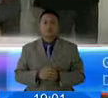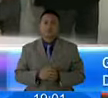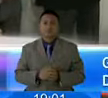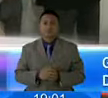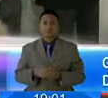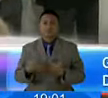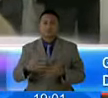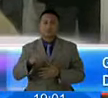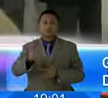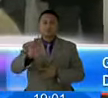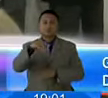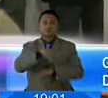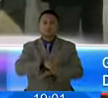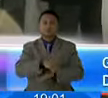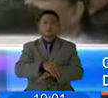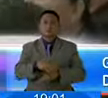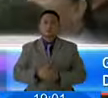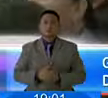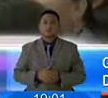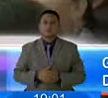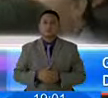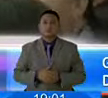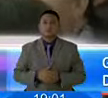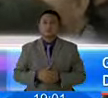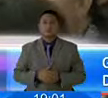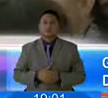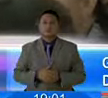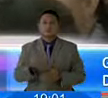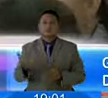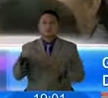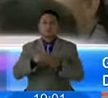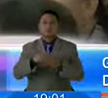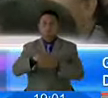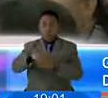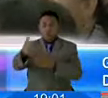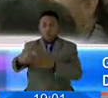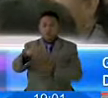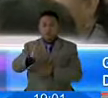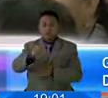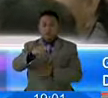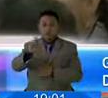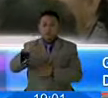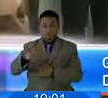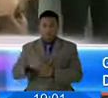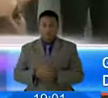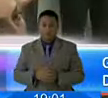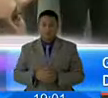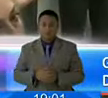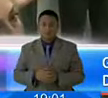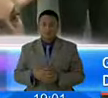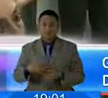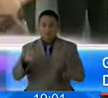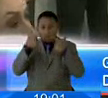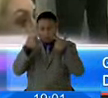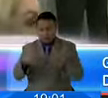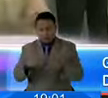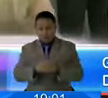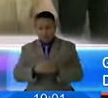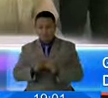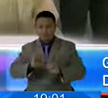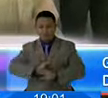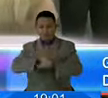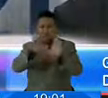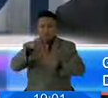las 5 de la tarde del próximo 2 de abril se concentrarán nuevamente en los exteriores del Consejo Nacional Electoral para vigilar la transparencia de